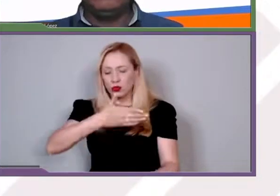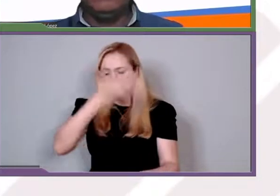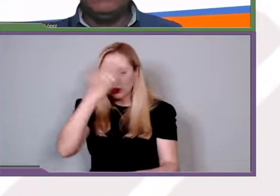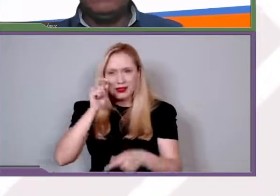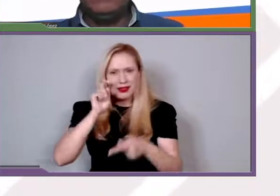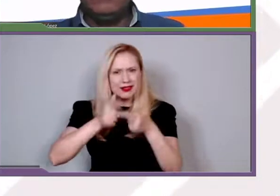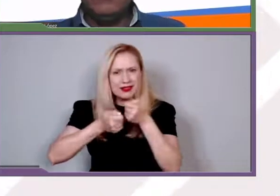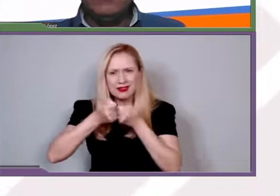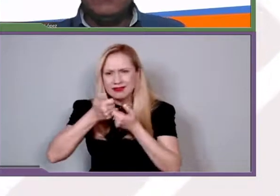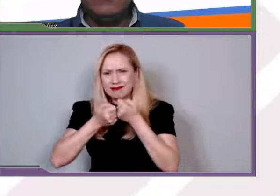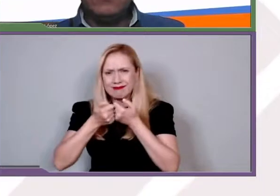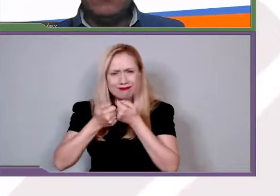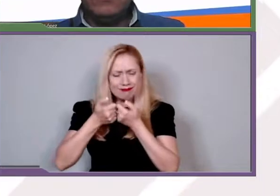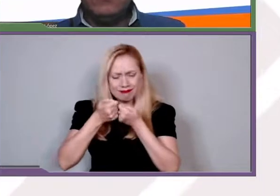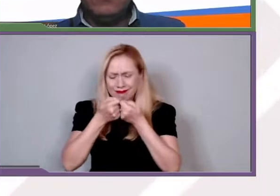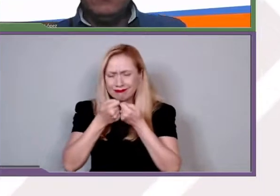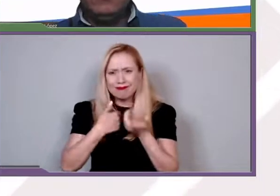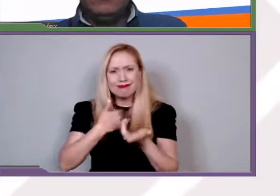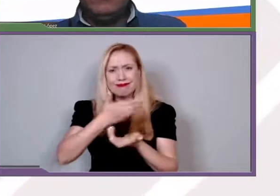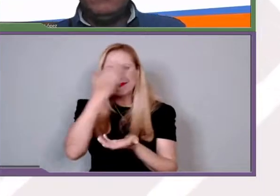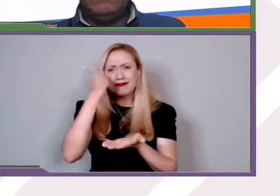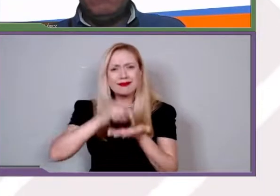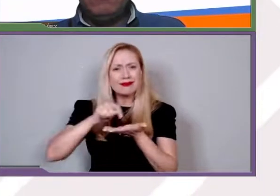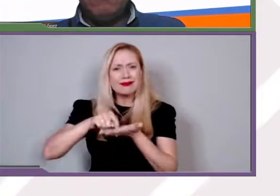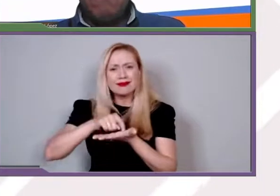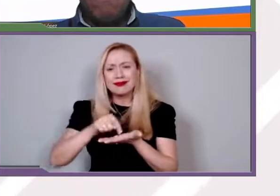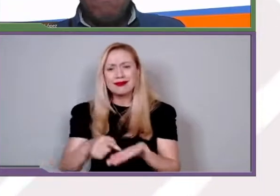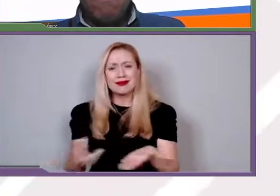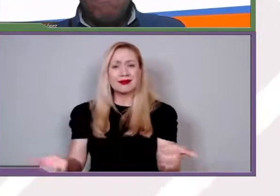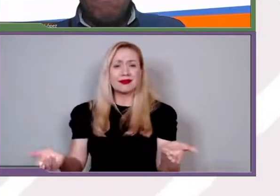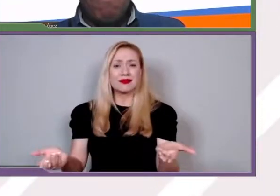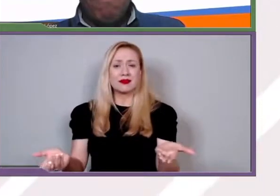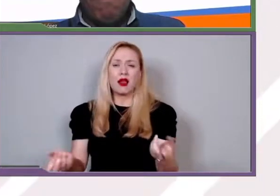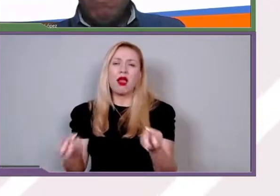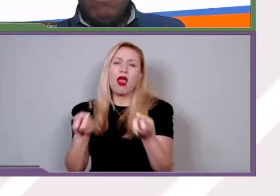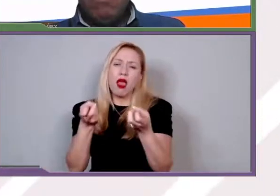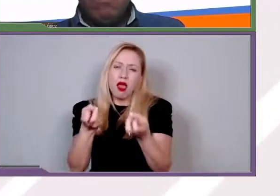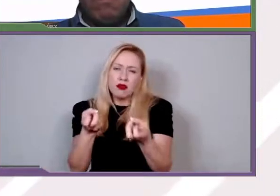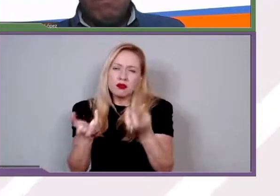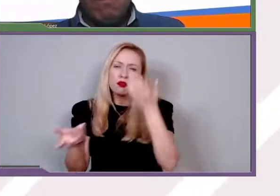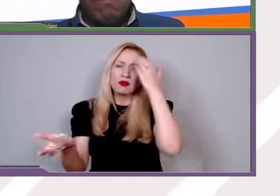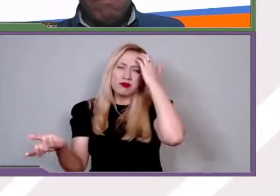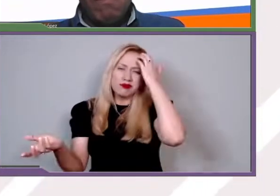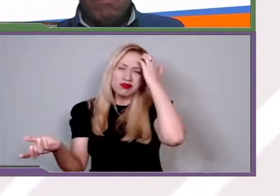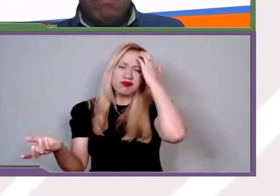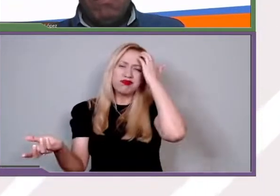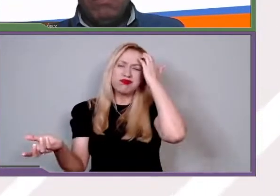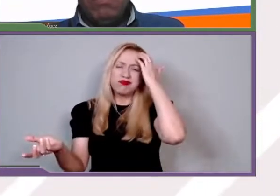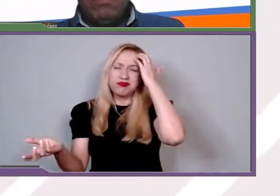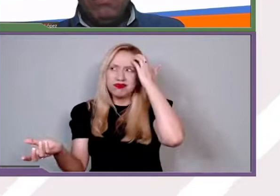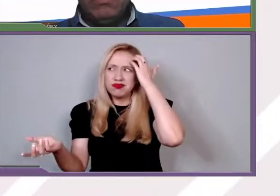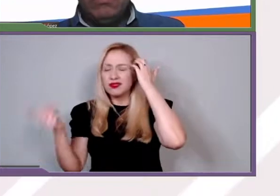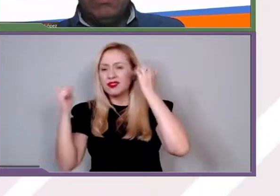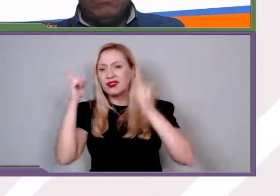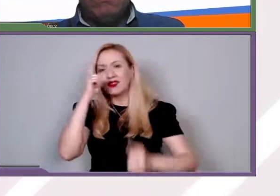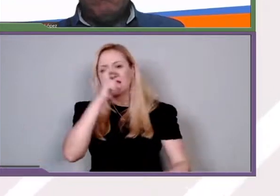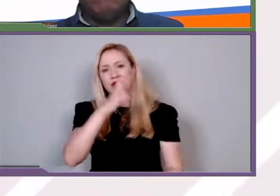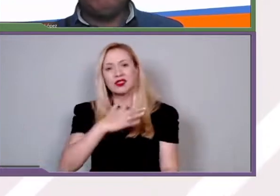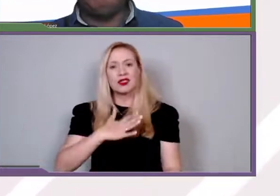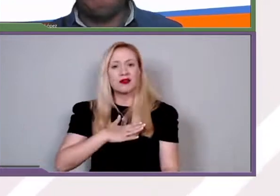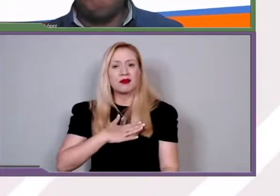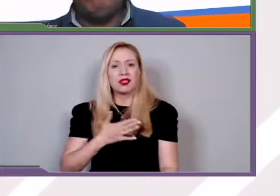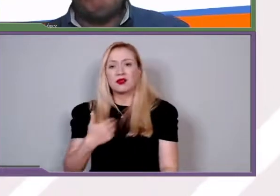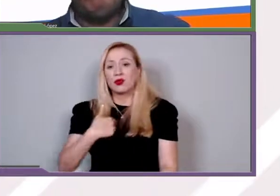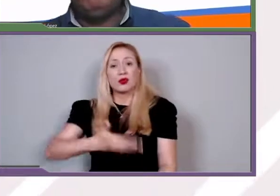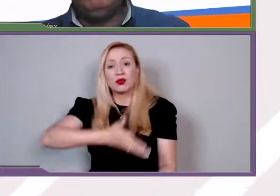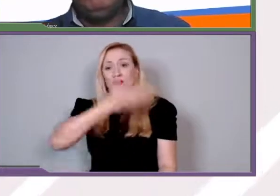allá, pues no le sea por ahí. Entonces, esa brecha tecnológica es también un impedimento mayor y el desconocimiento